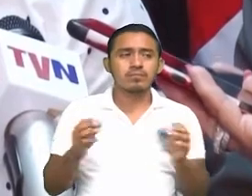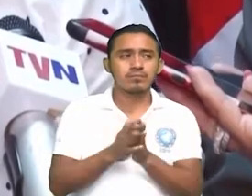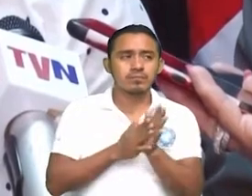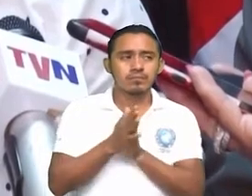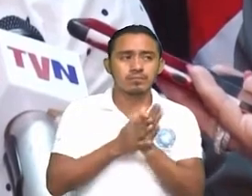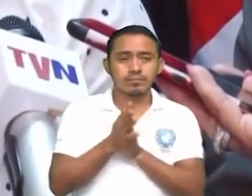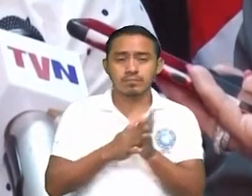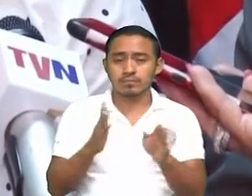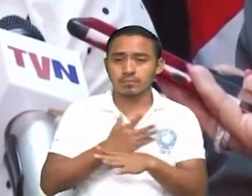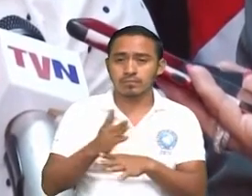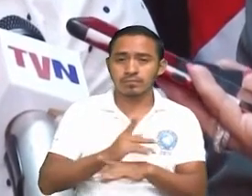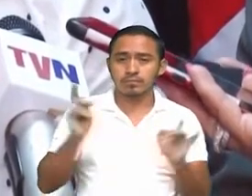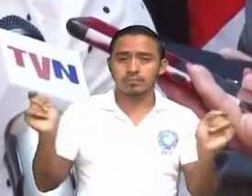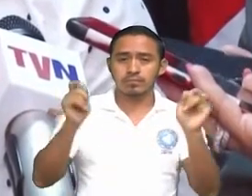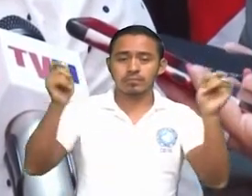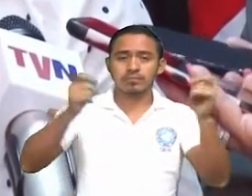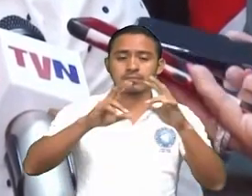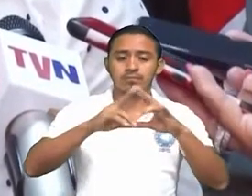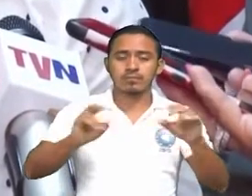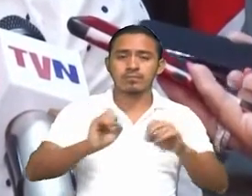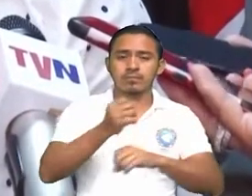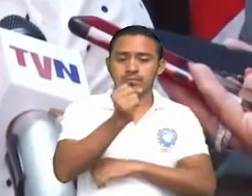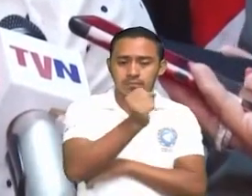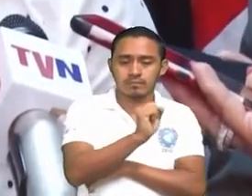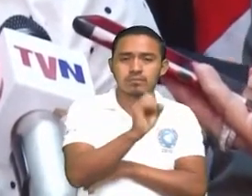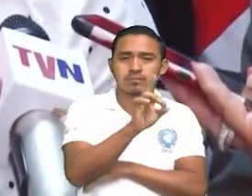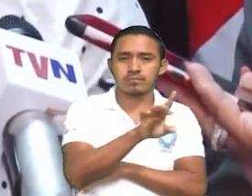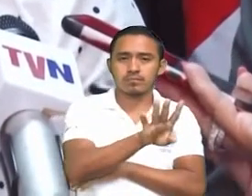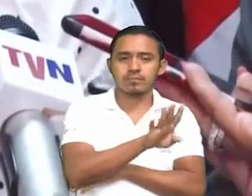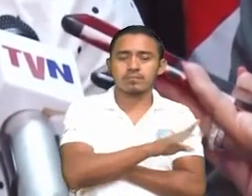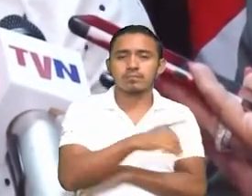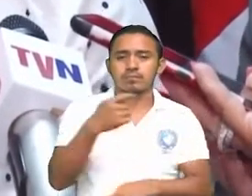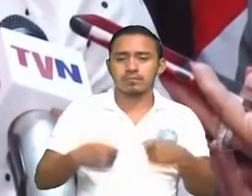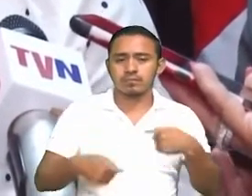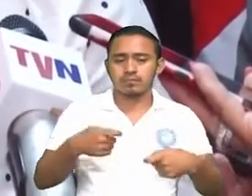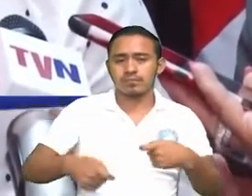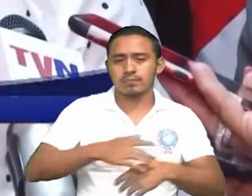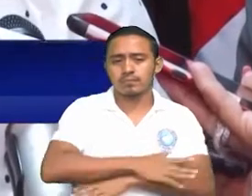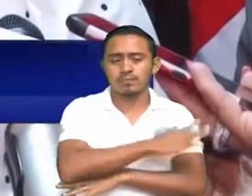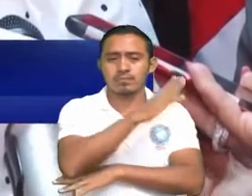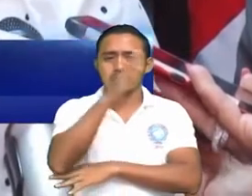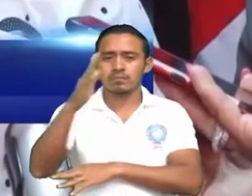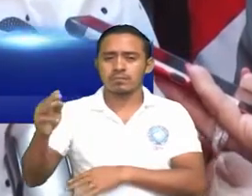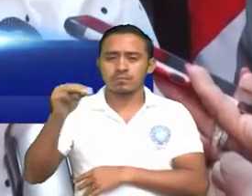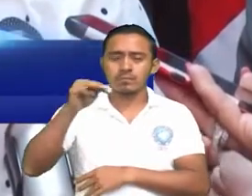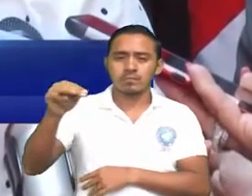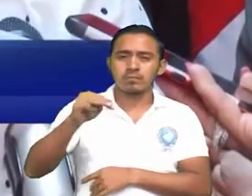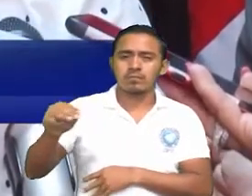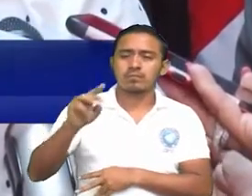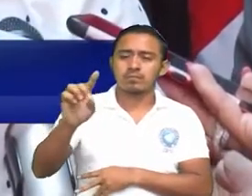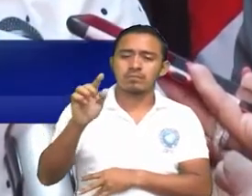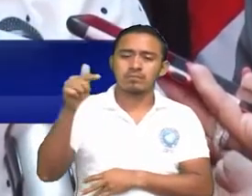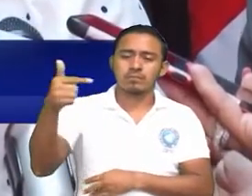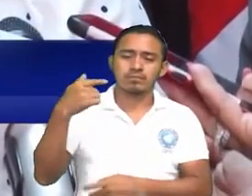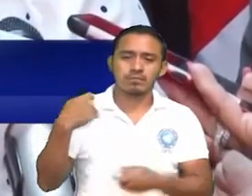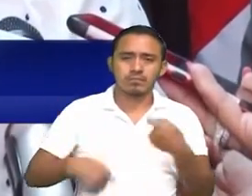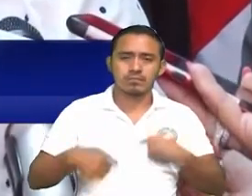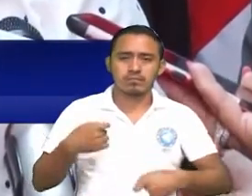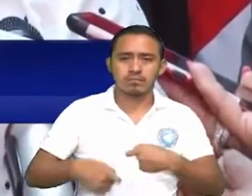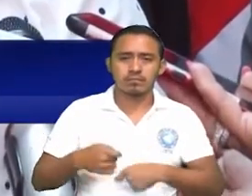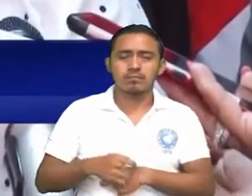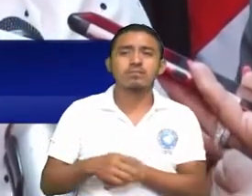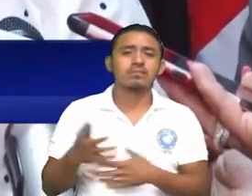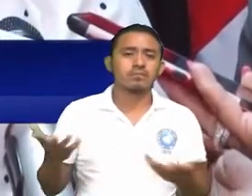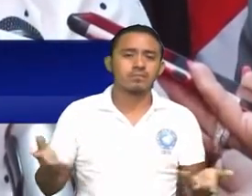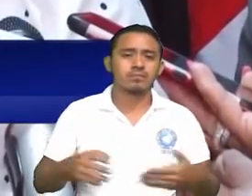las celebraciones patrias desde el día sábado 14 de septiembre hasta el día martes 17 de septiembre